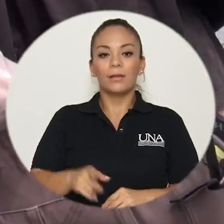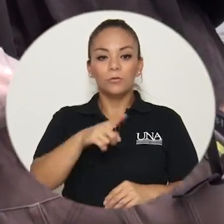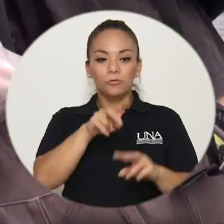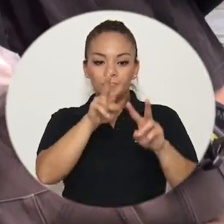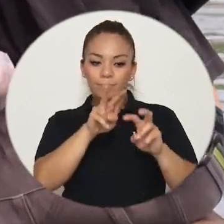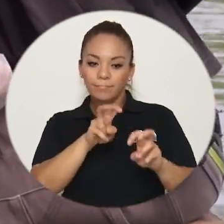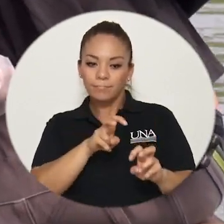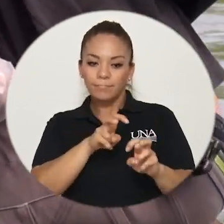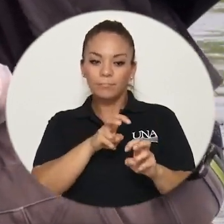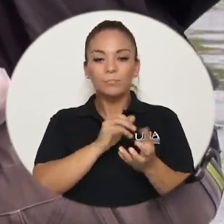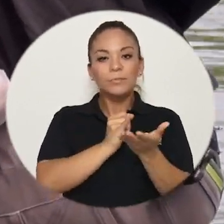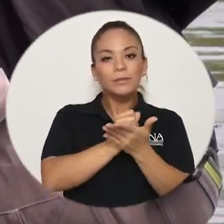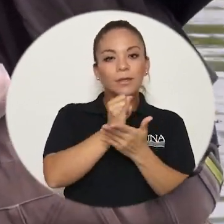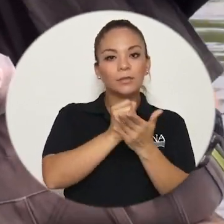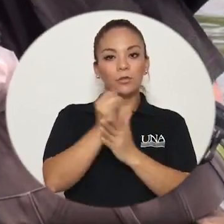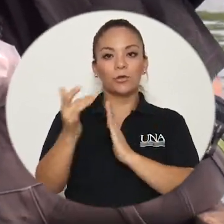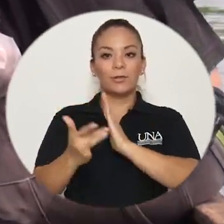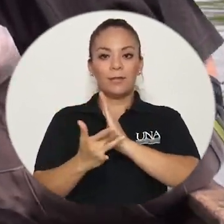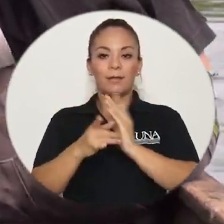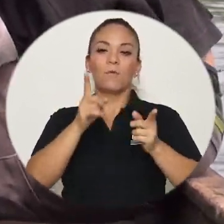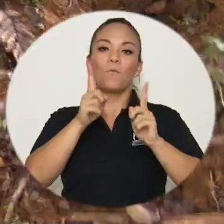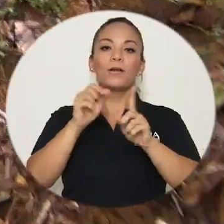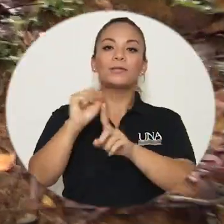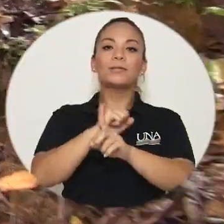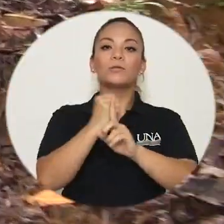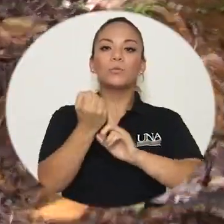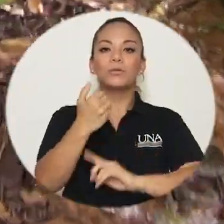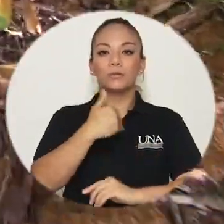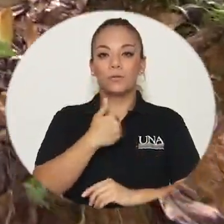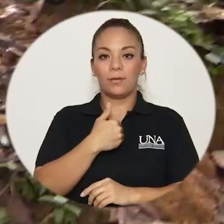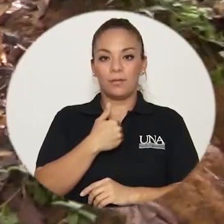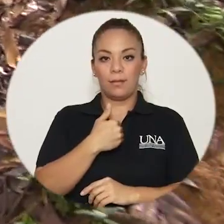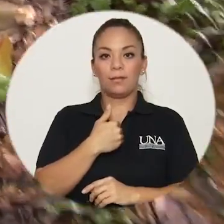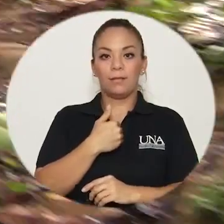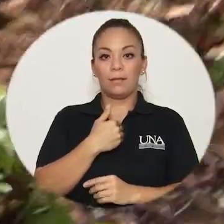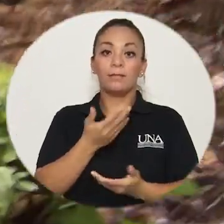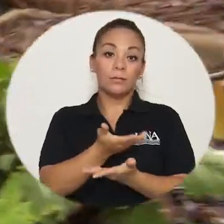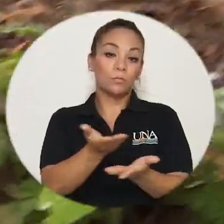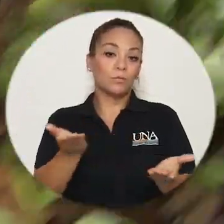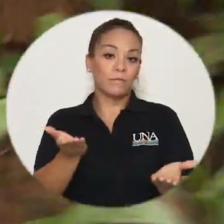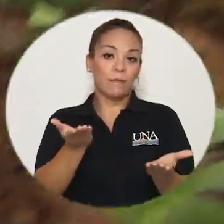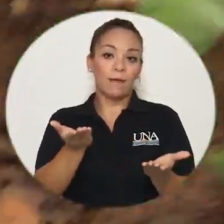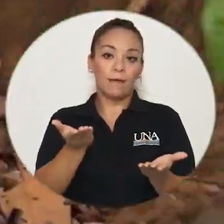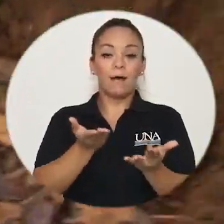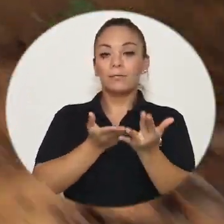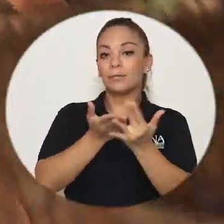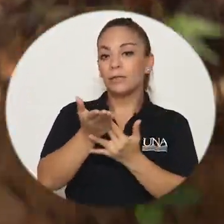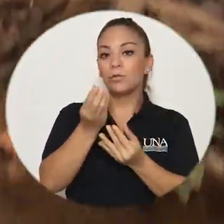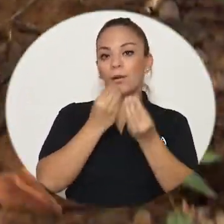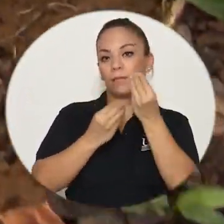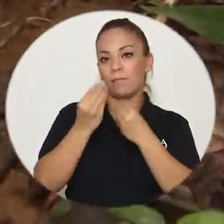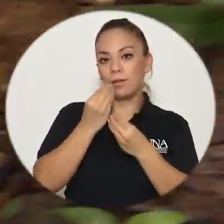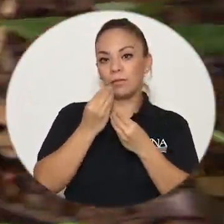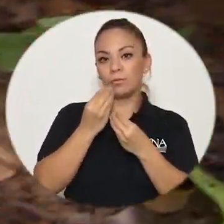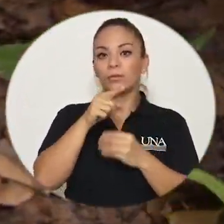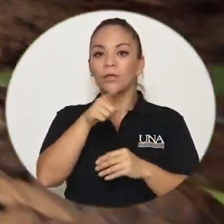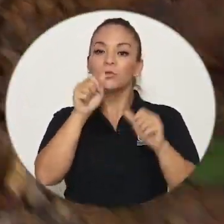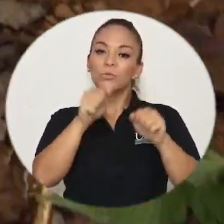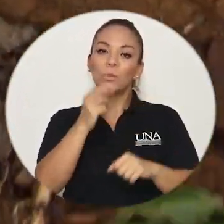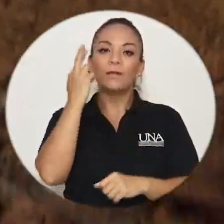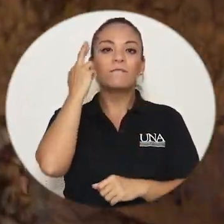de información y de técnica con respecto a cuál es la situación que tienen en la disponibilidad de aquellos alimentos, ¿verdad?